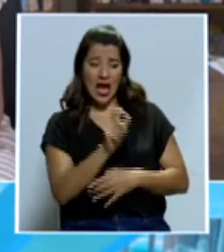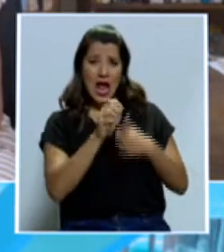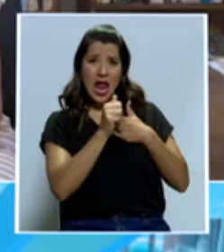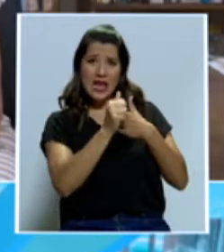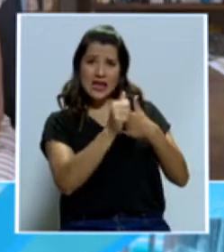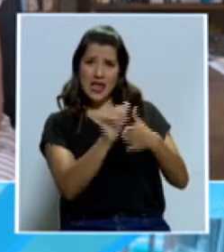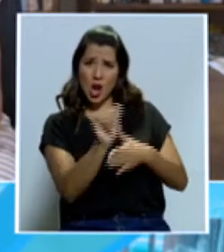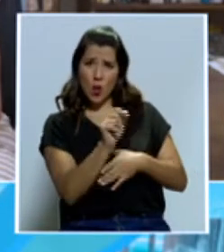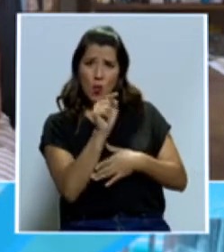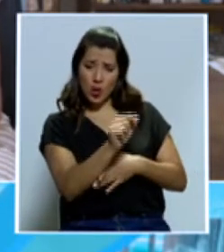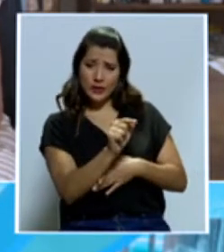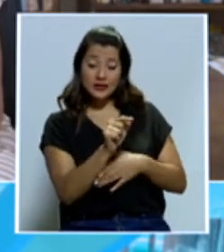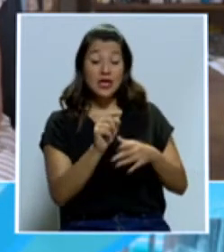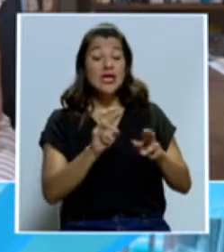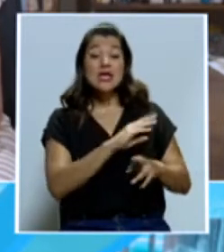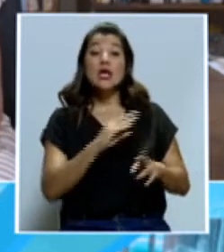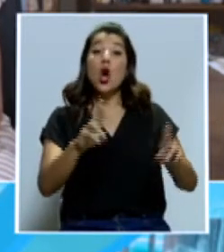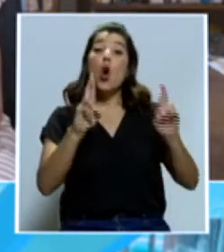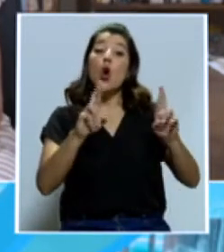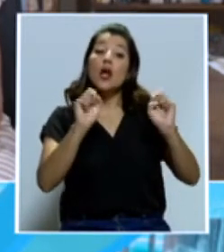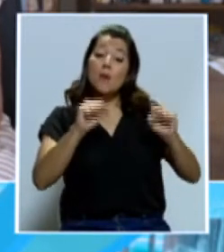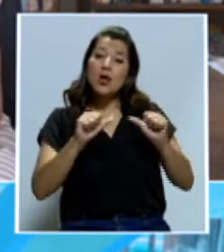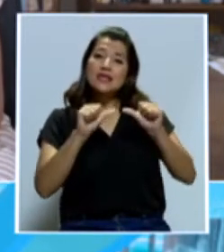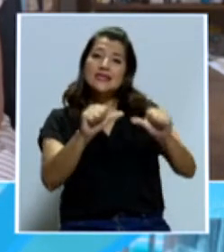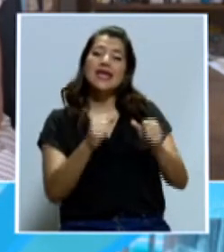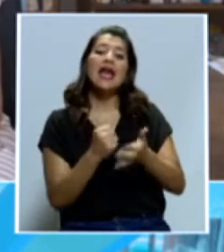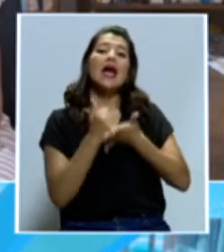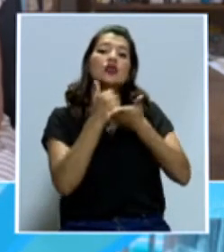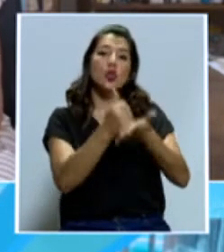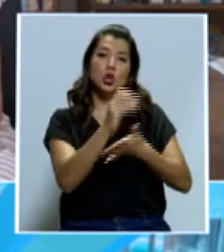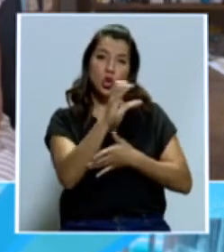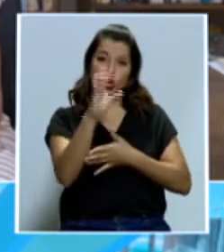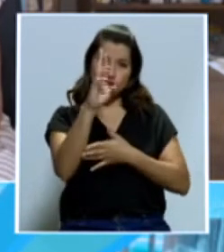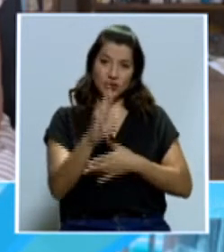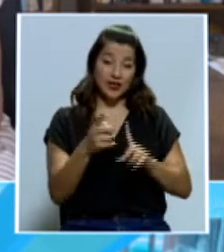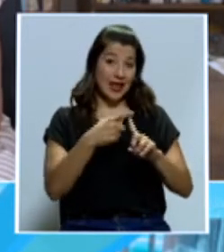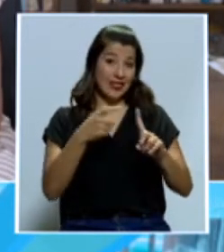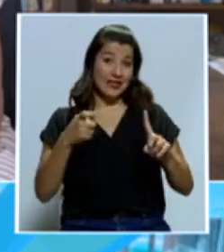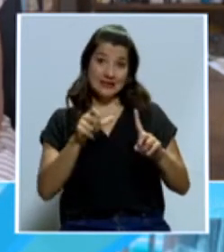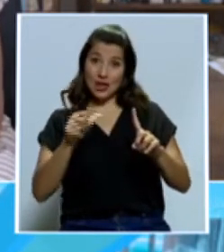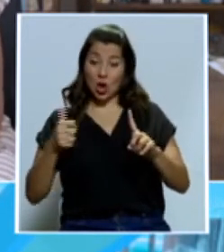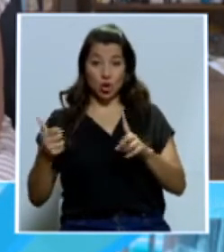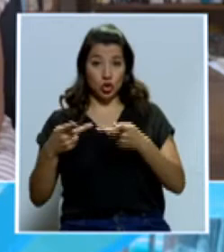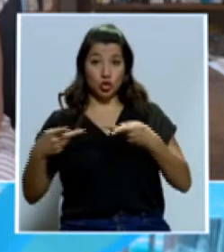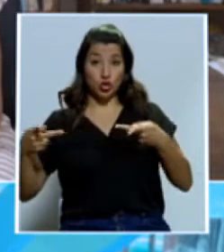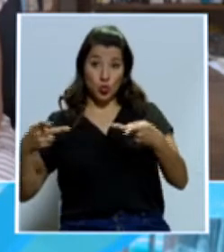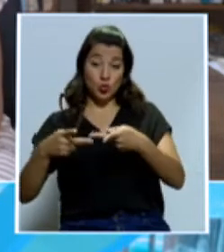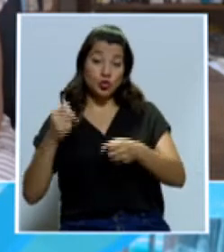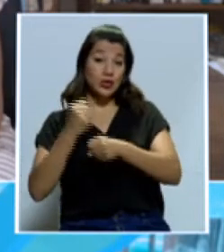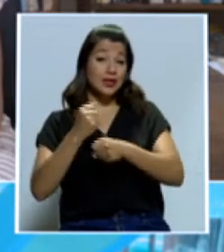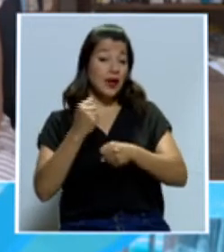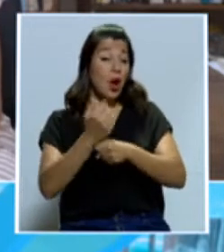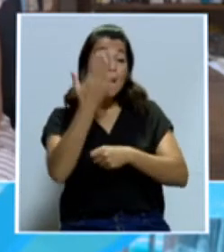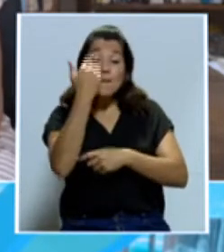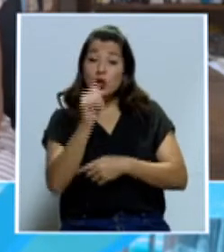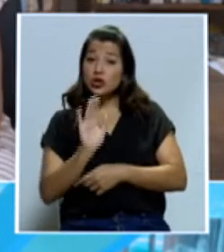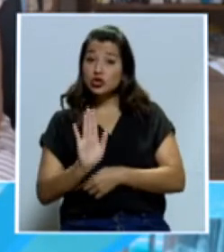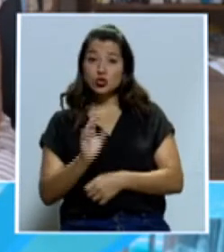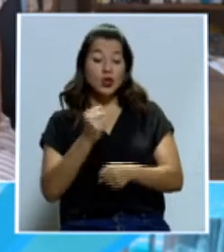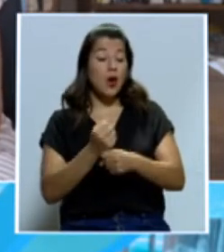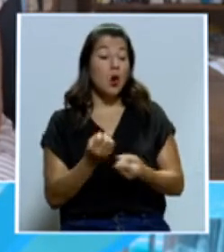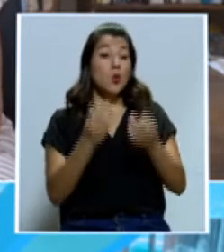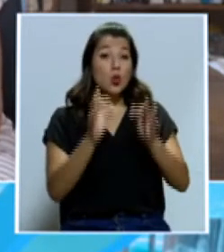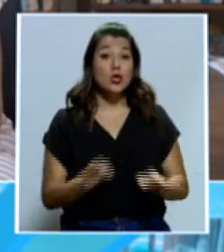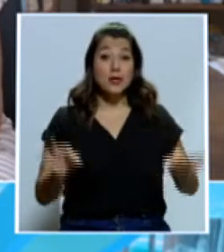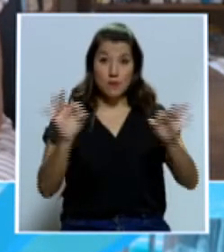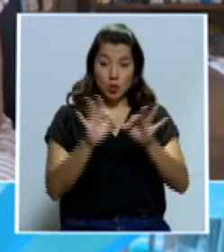y esperamos pueda seguir aportando al país desde otras trincheras, porque es absolutamente fundamental su línea de pensamiento. Patricia